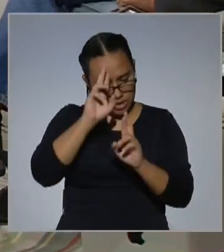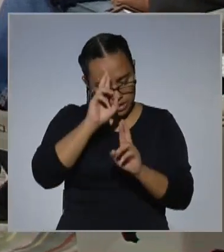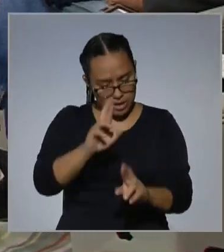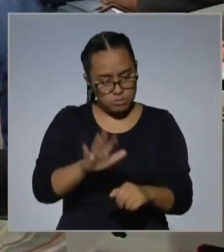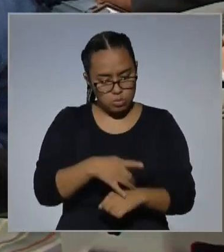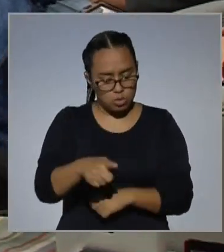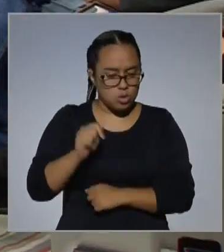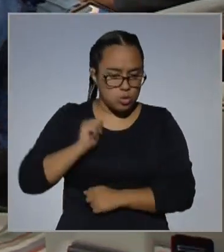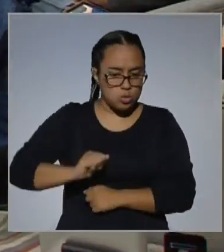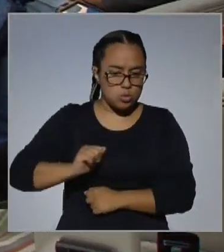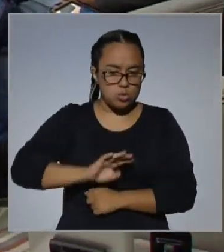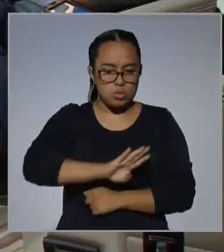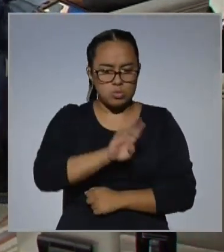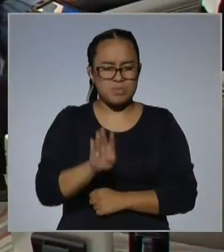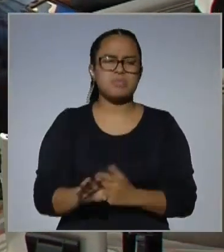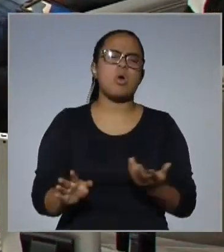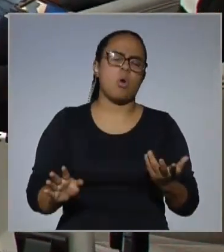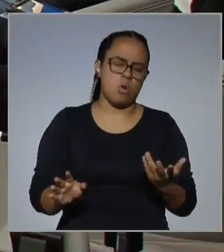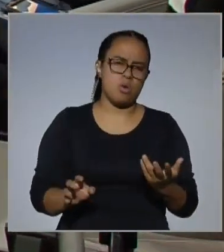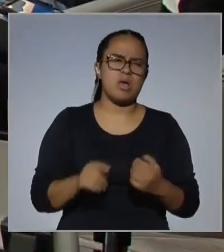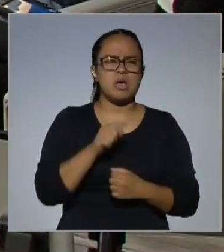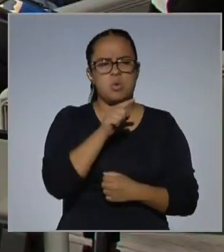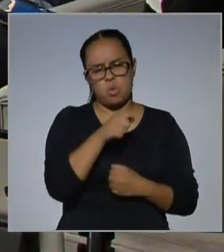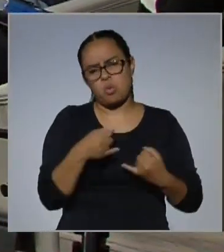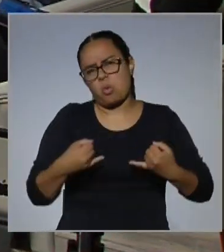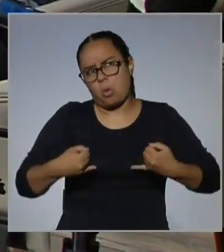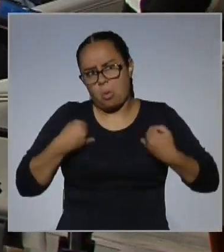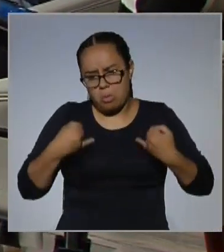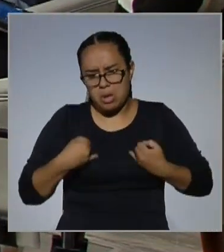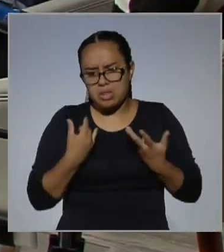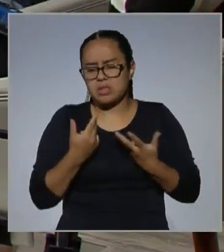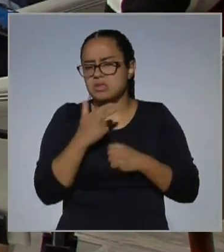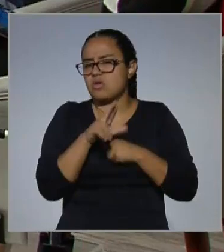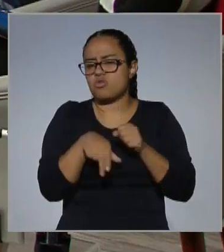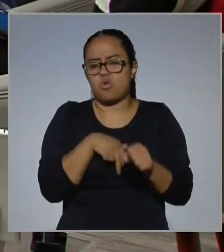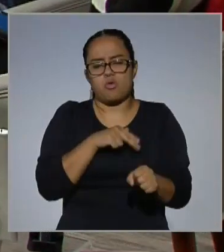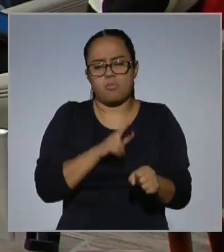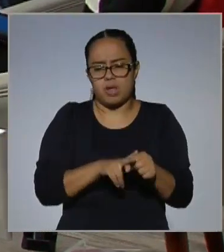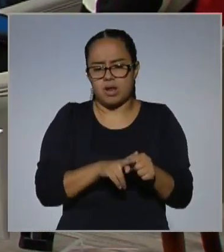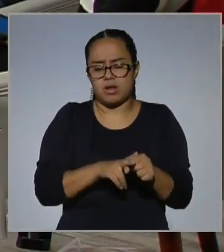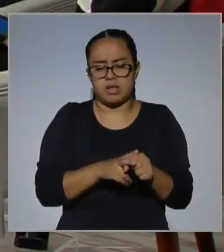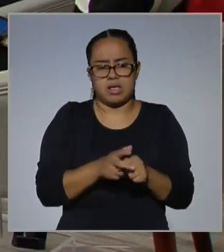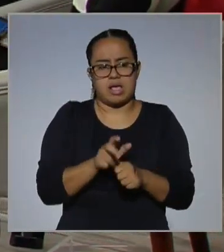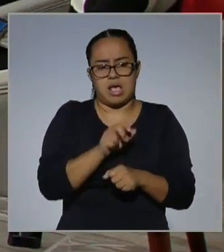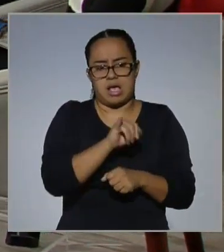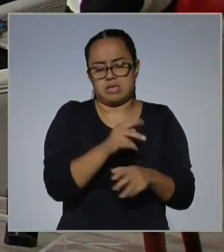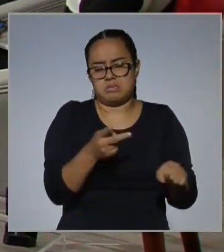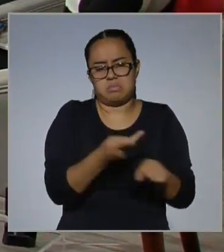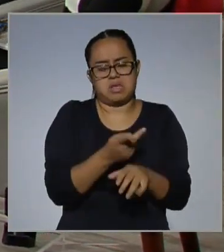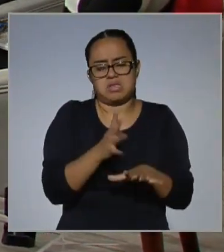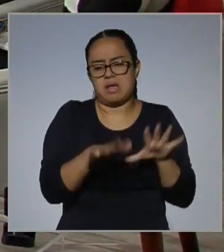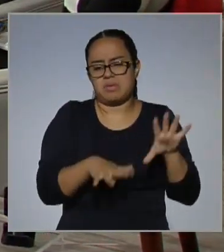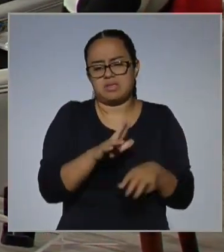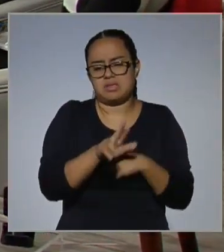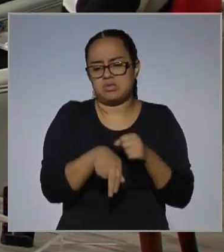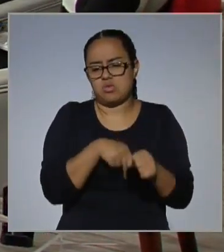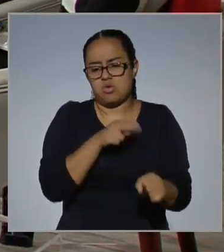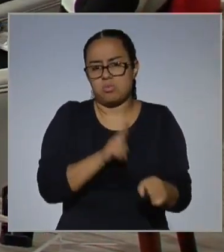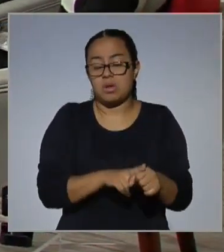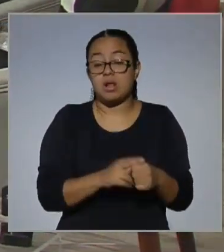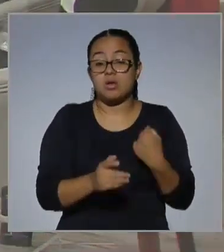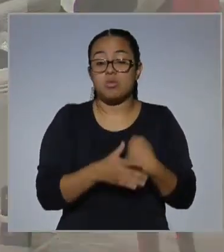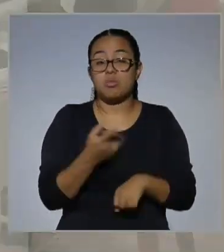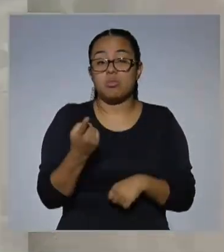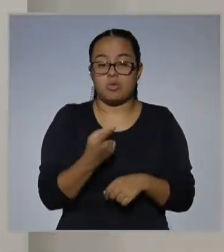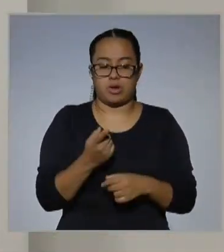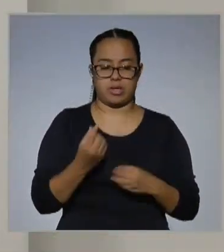nuestros antepasados, bueno, Sí. son jóvenes, es natural que pasen esas cosas cuando tenemos